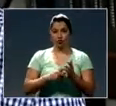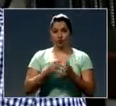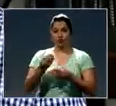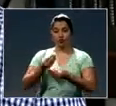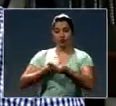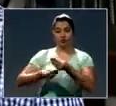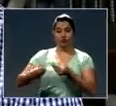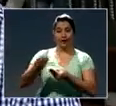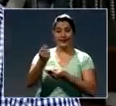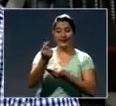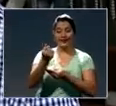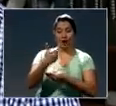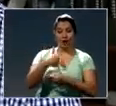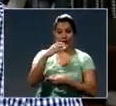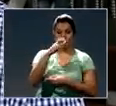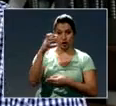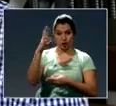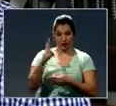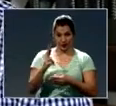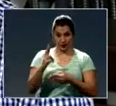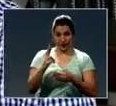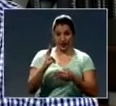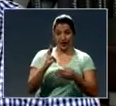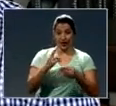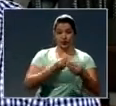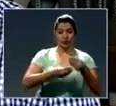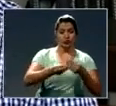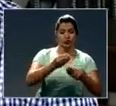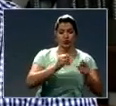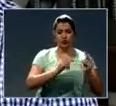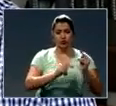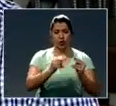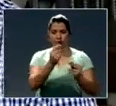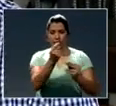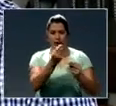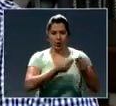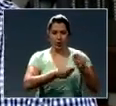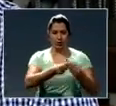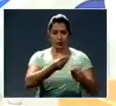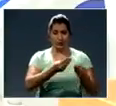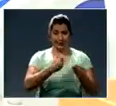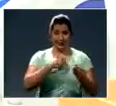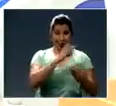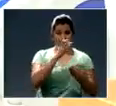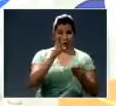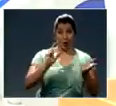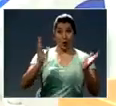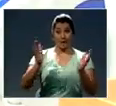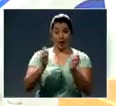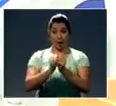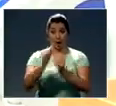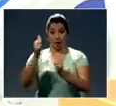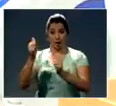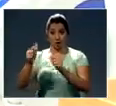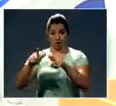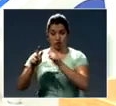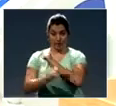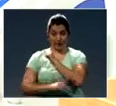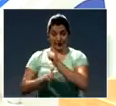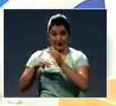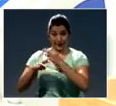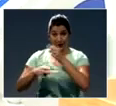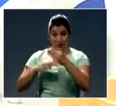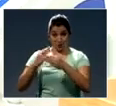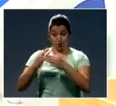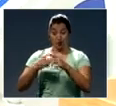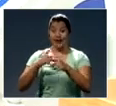mundo. El resultado del segundo trimestre es que las ventas que hizo el